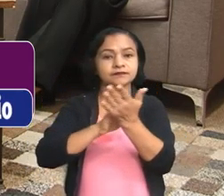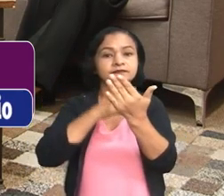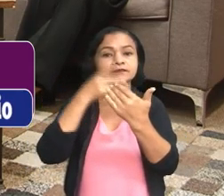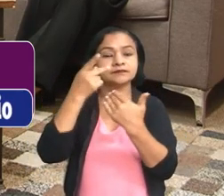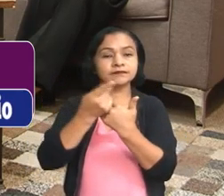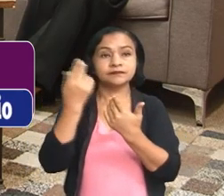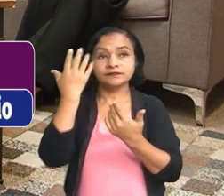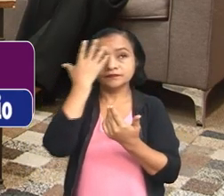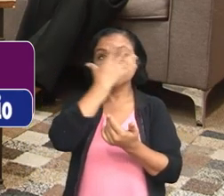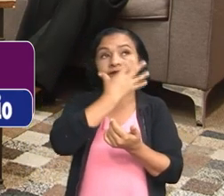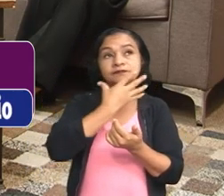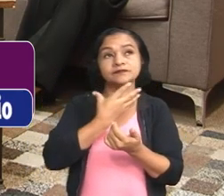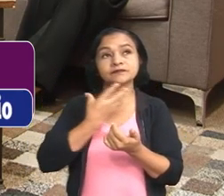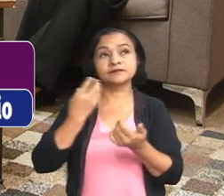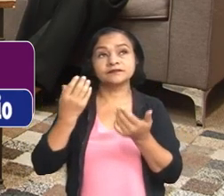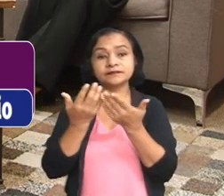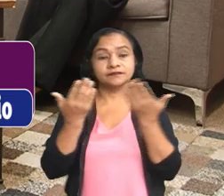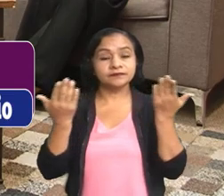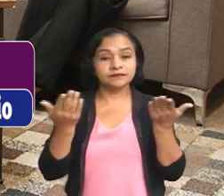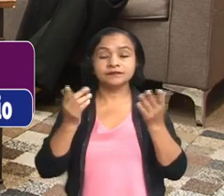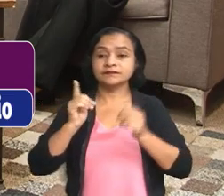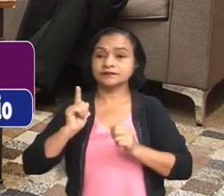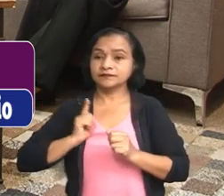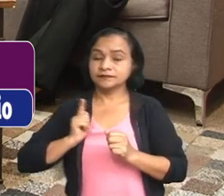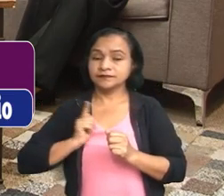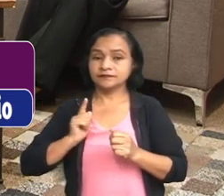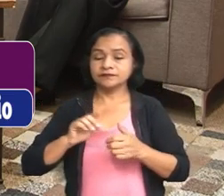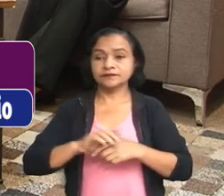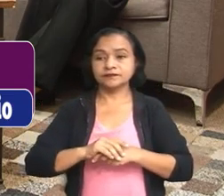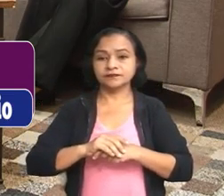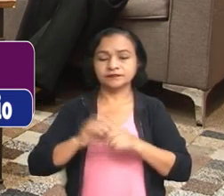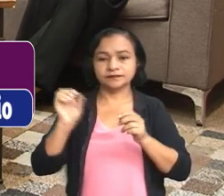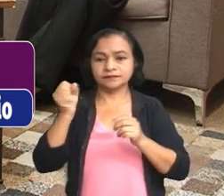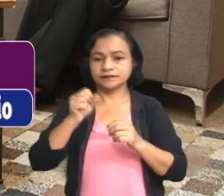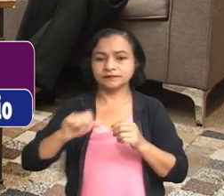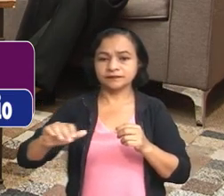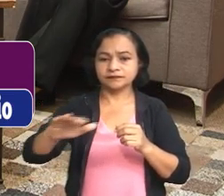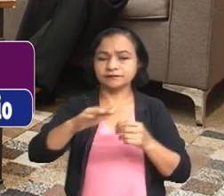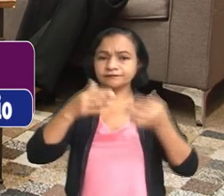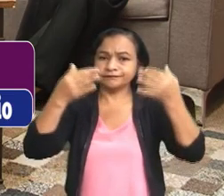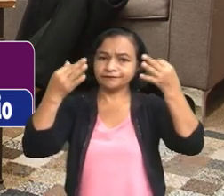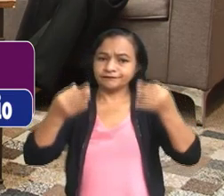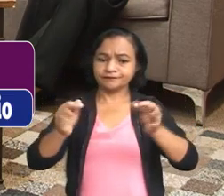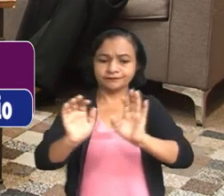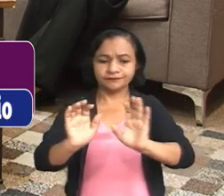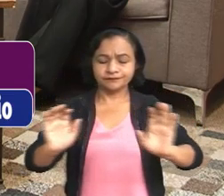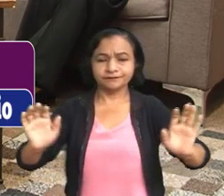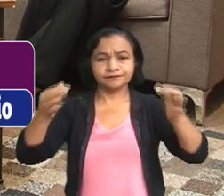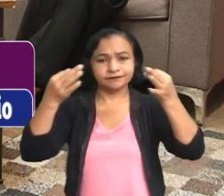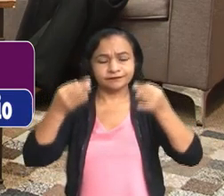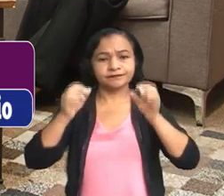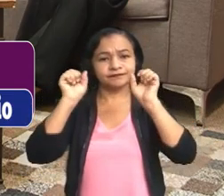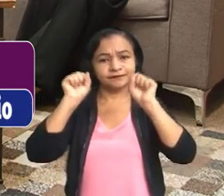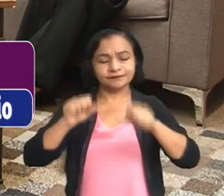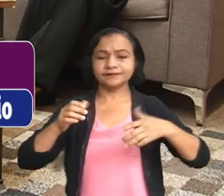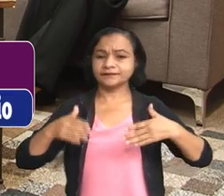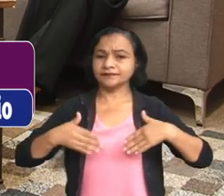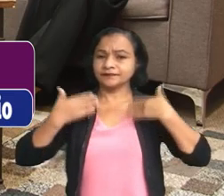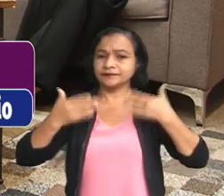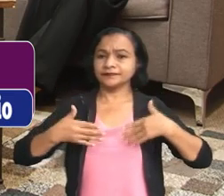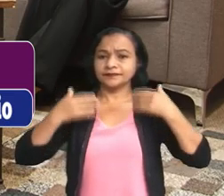bonitos, ¿verdad?, para que tengamos una sociedad sana, una niñez sana, que pueda disfrutar, que